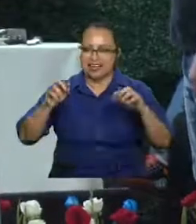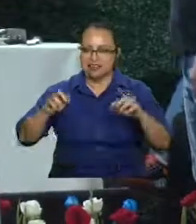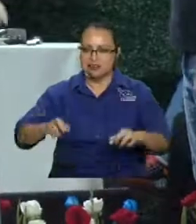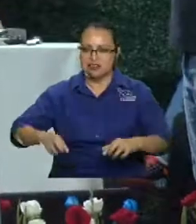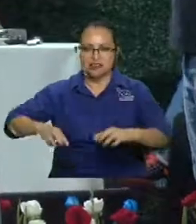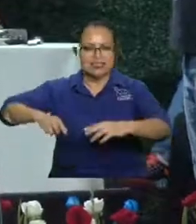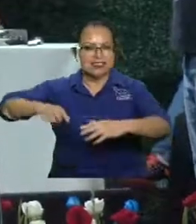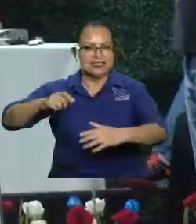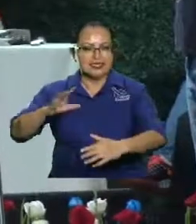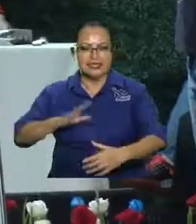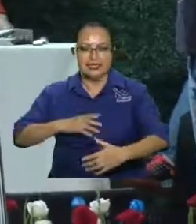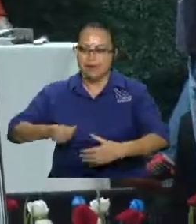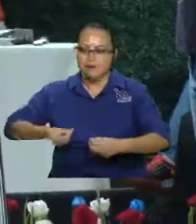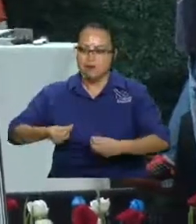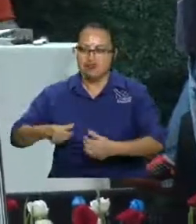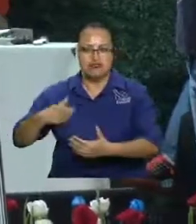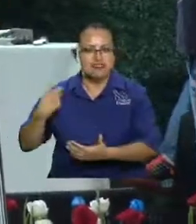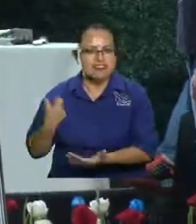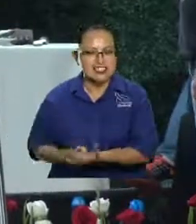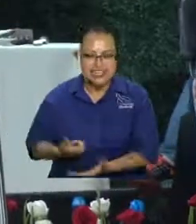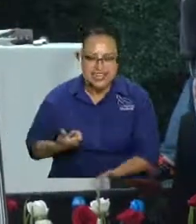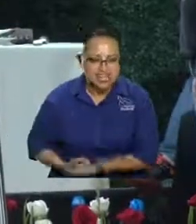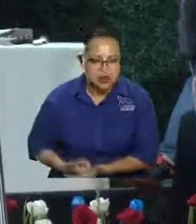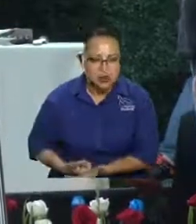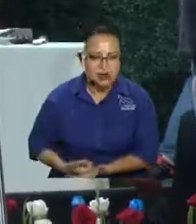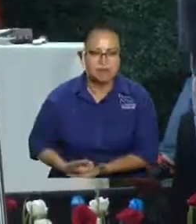Eso es aquí, ¿qué tal? No, si no somos Robin Hood.